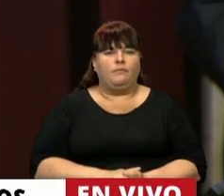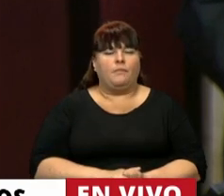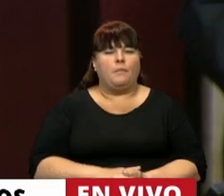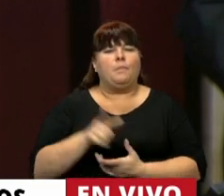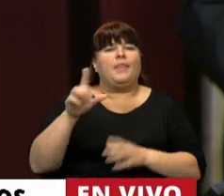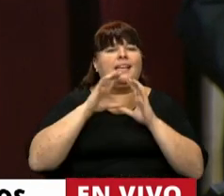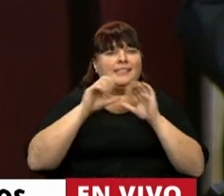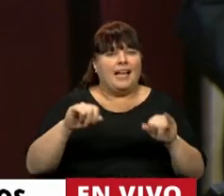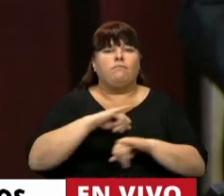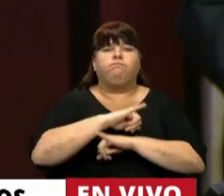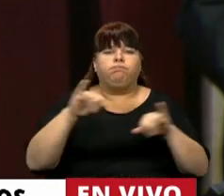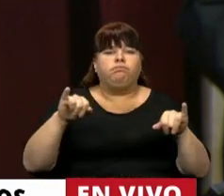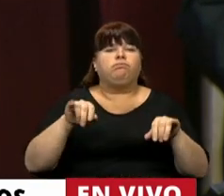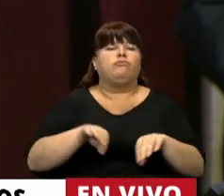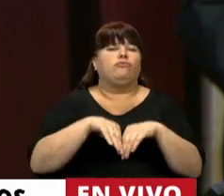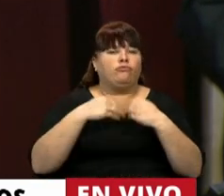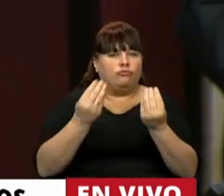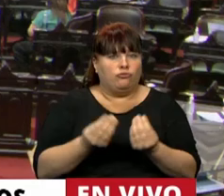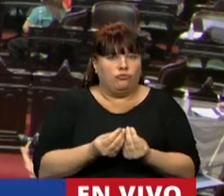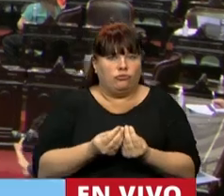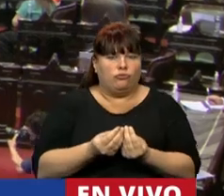Por secretaría se dará lectura